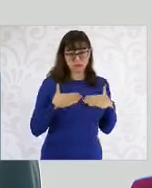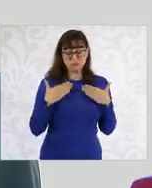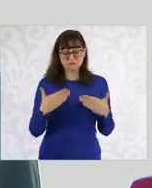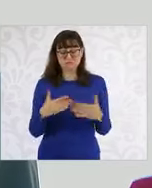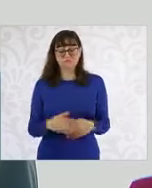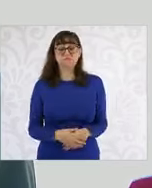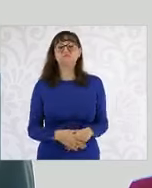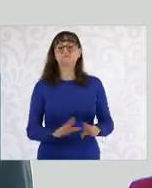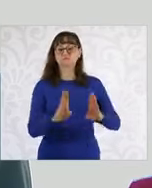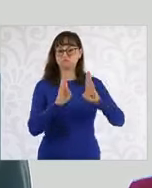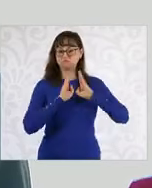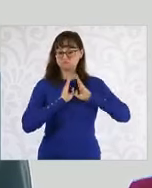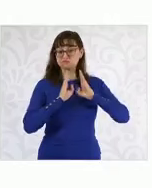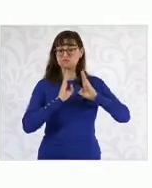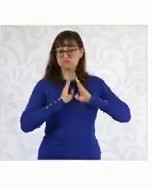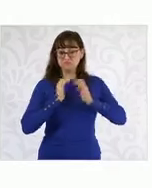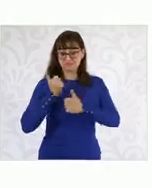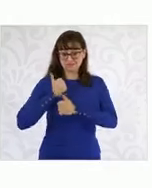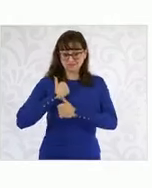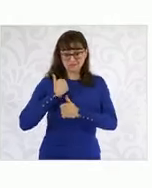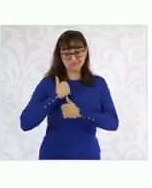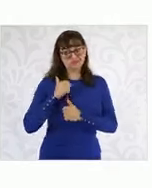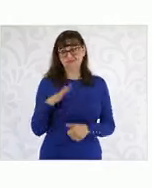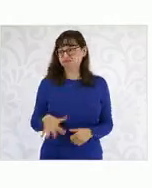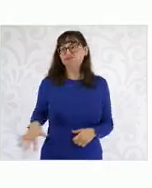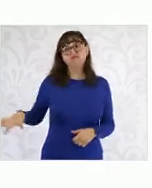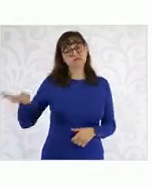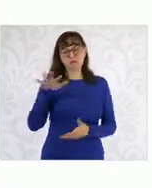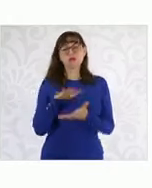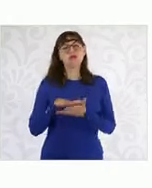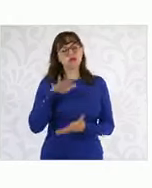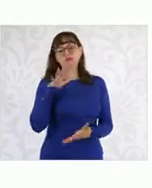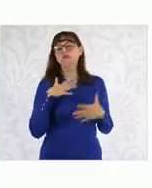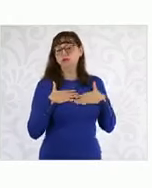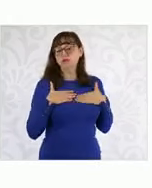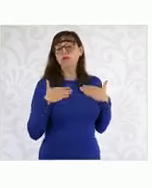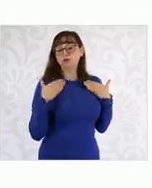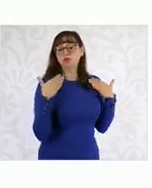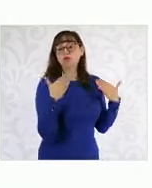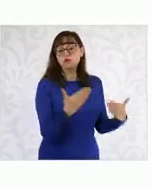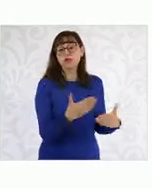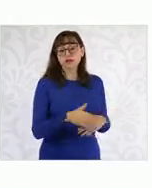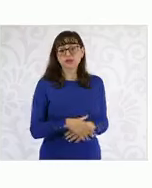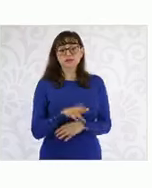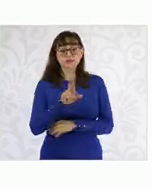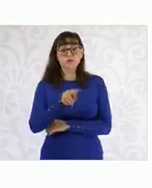sigue manteniendo un alto nivel de confianza entre la población, con